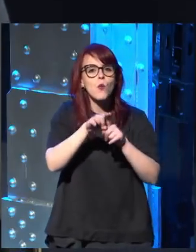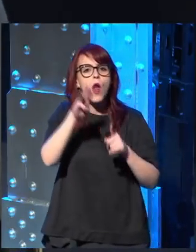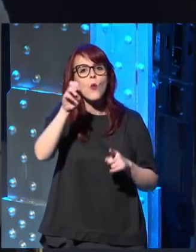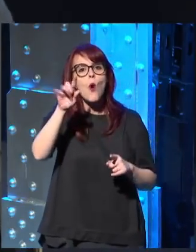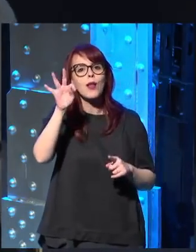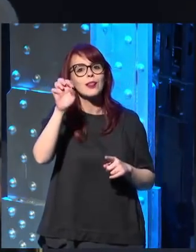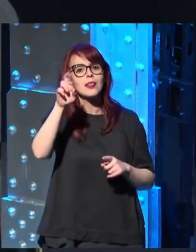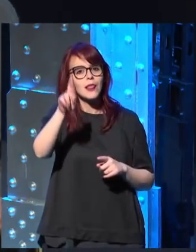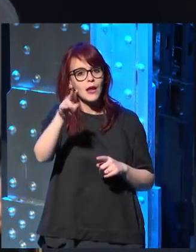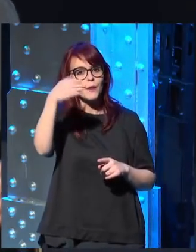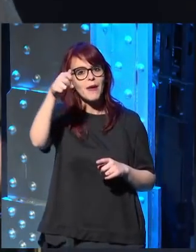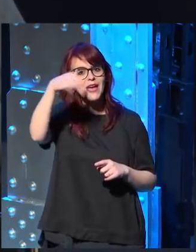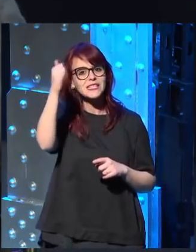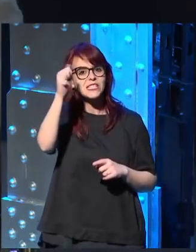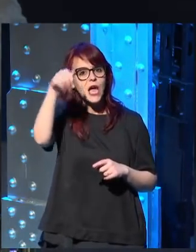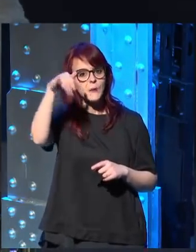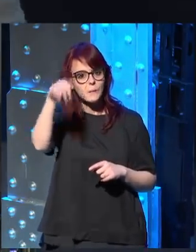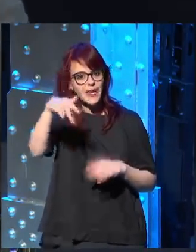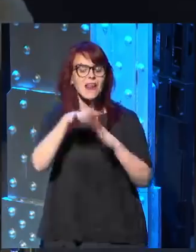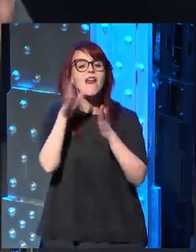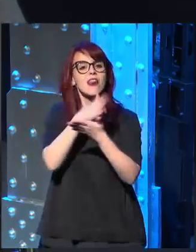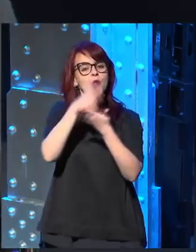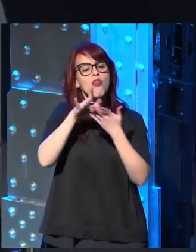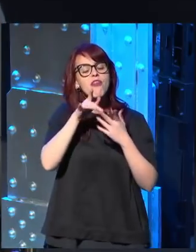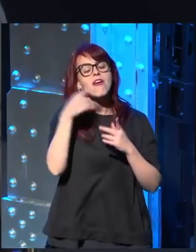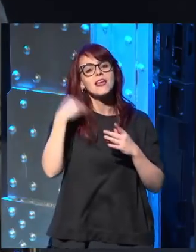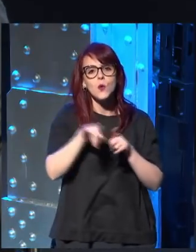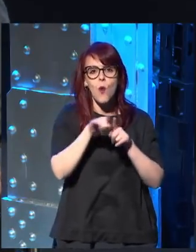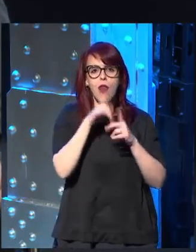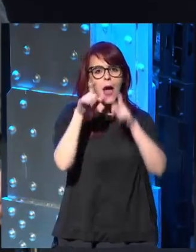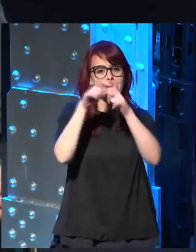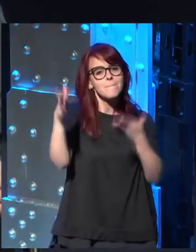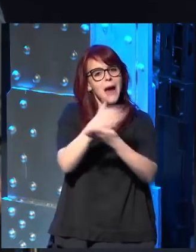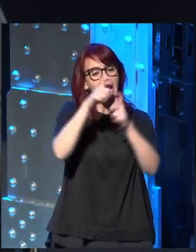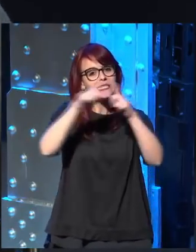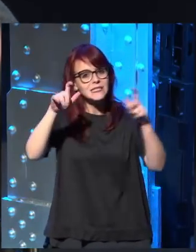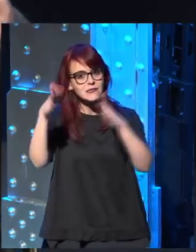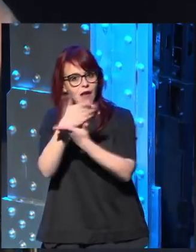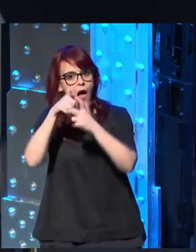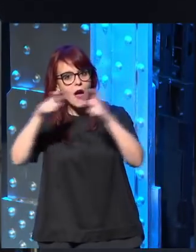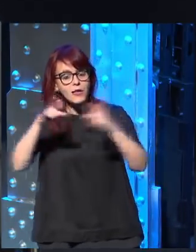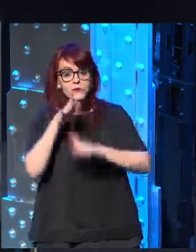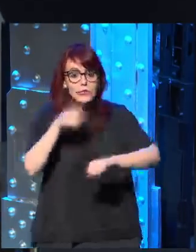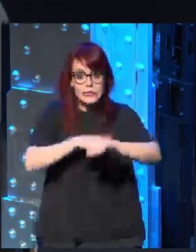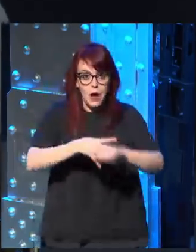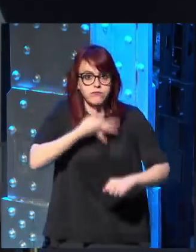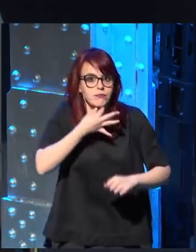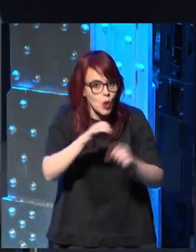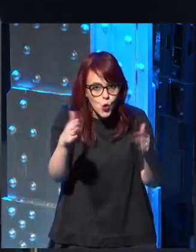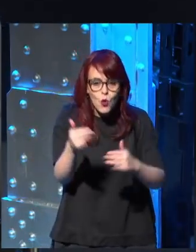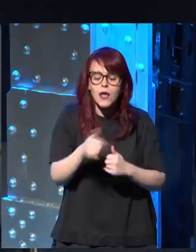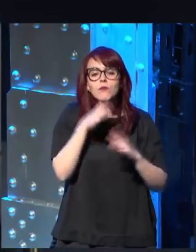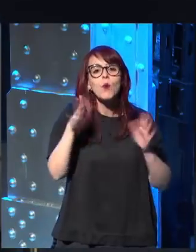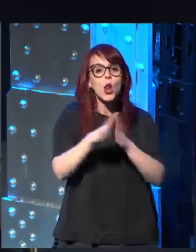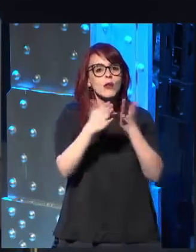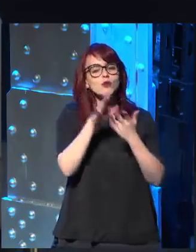su libro de los pasajes, que era ya una cosa que al pobre no le dio tiempo a nada, y entonces el libro es